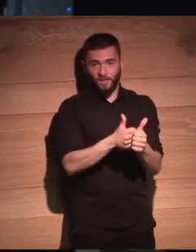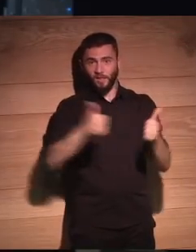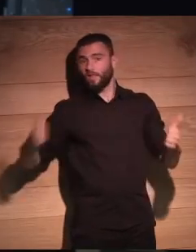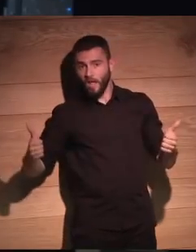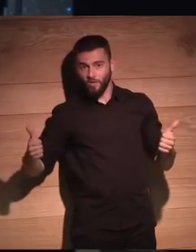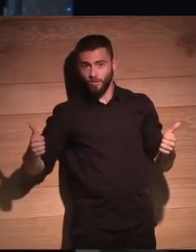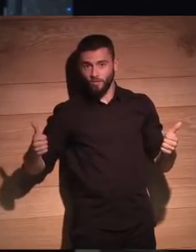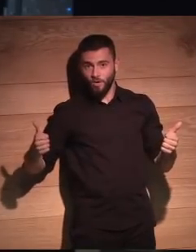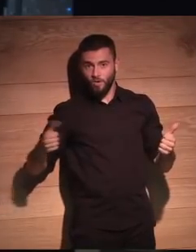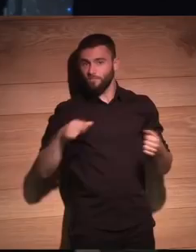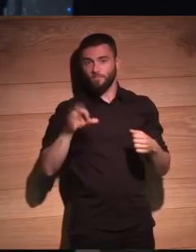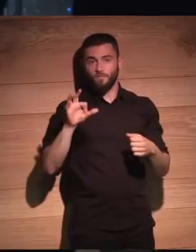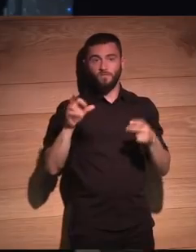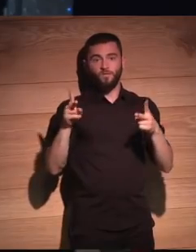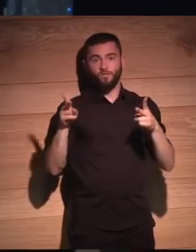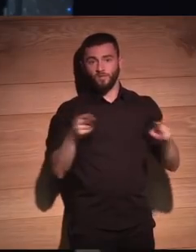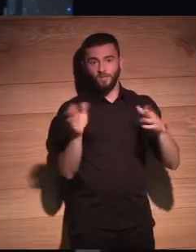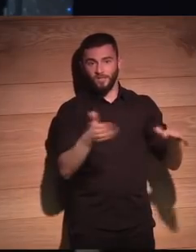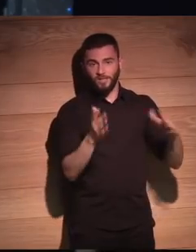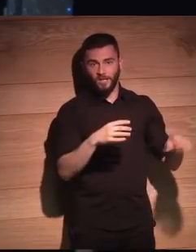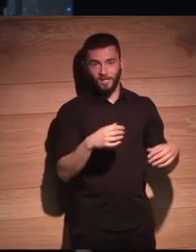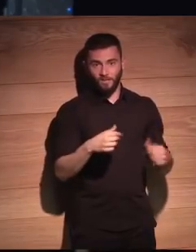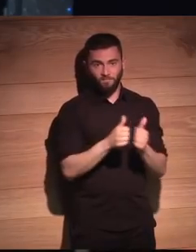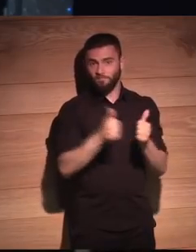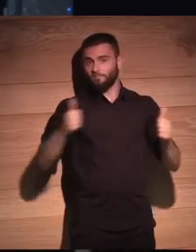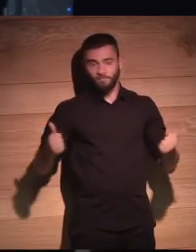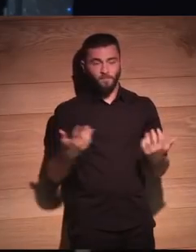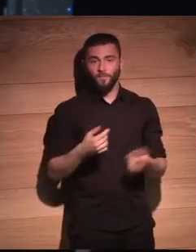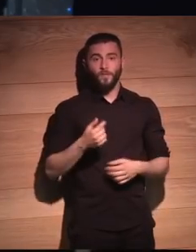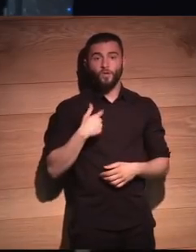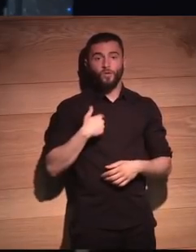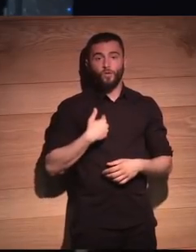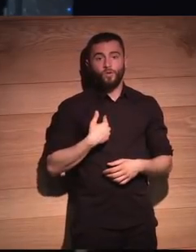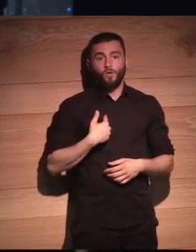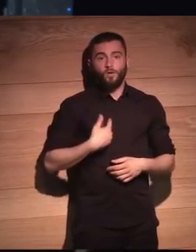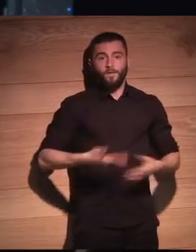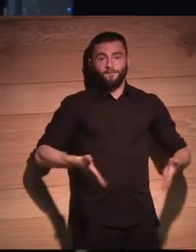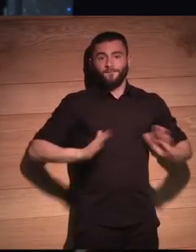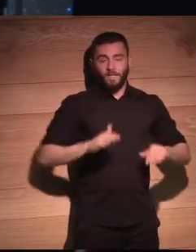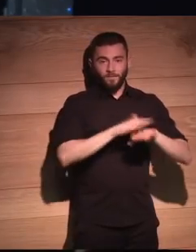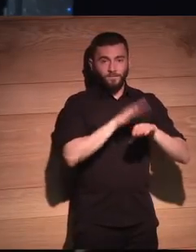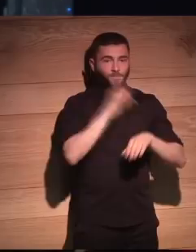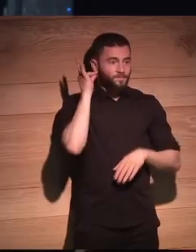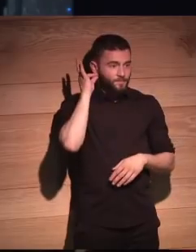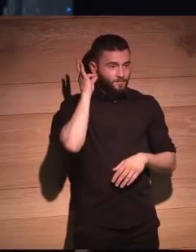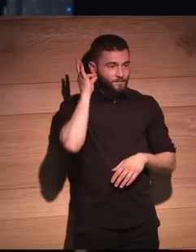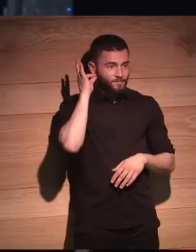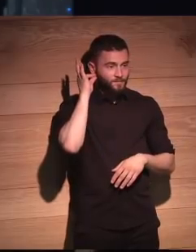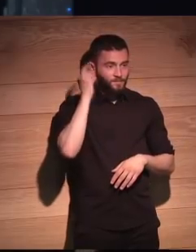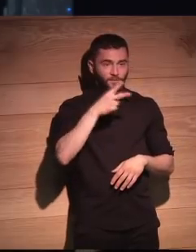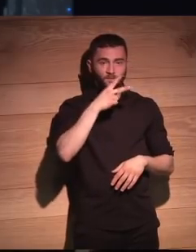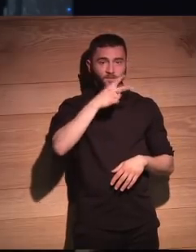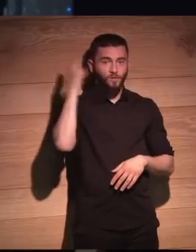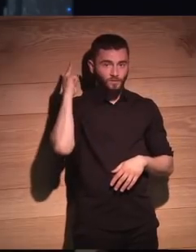con series dedicadas a ella. Yo especialmente le tengo mucho cariño, por razones obvias, a Batwoman y a Catwoman, ya que en los dos últimos años